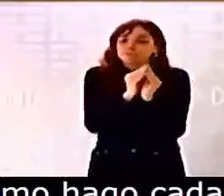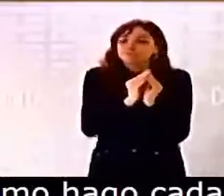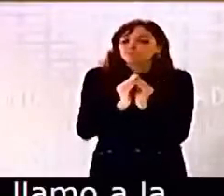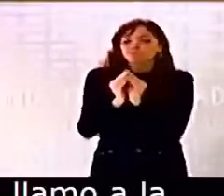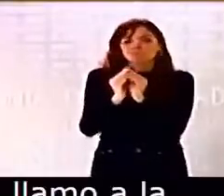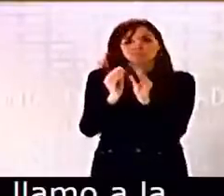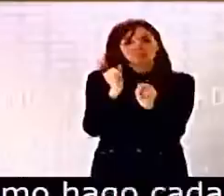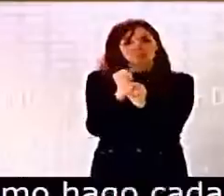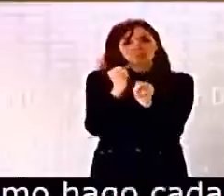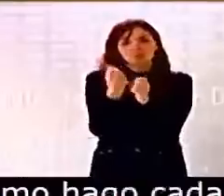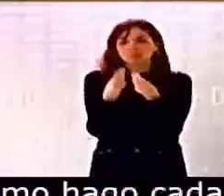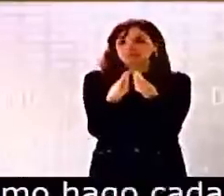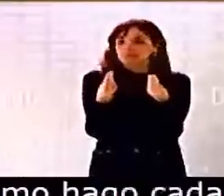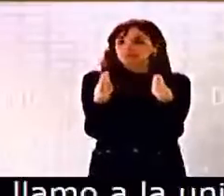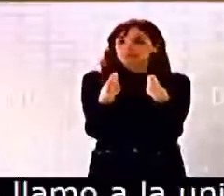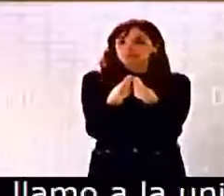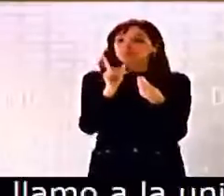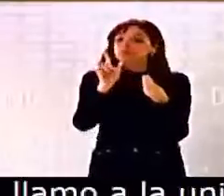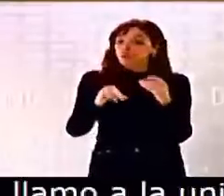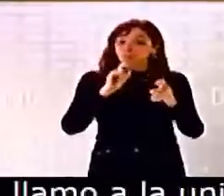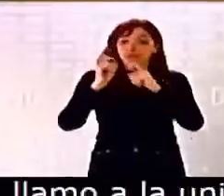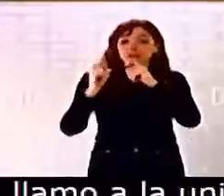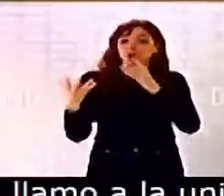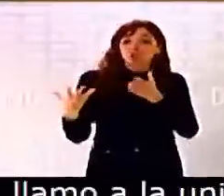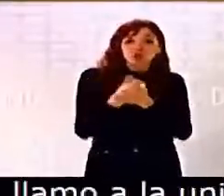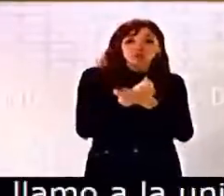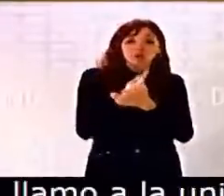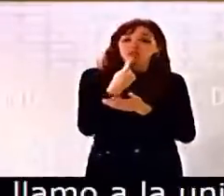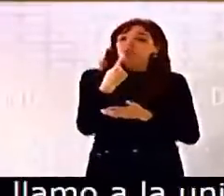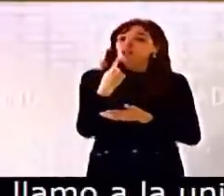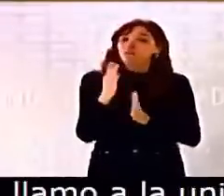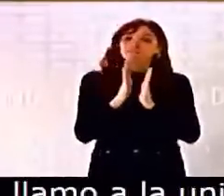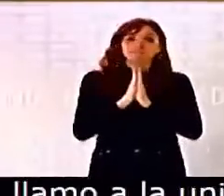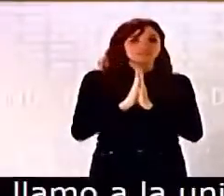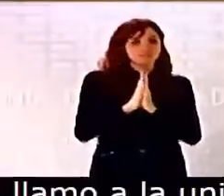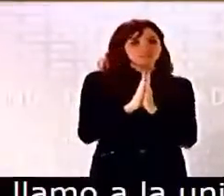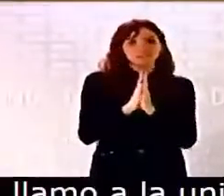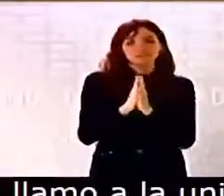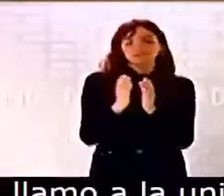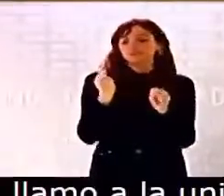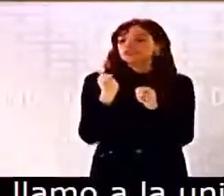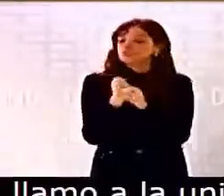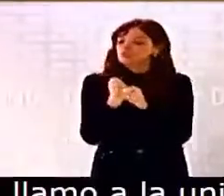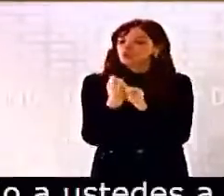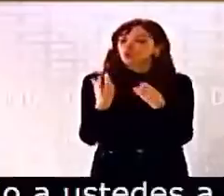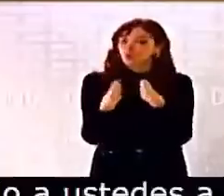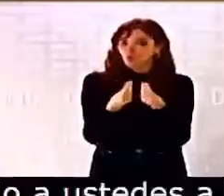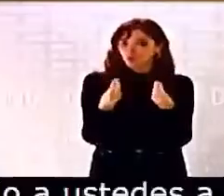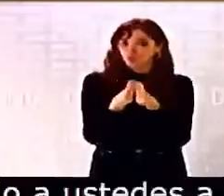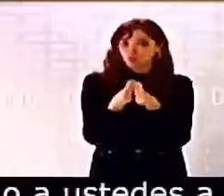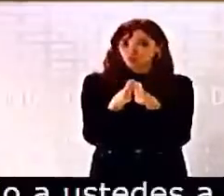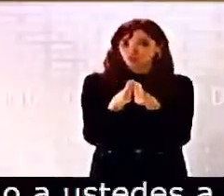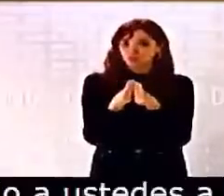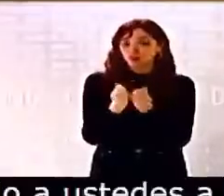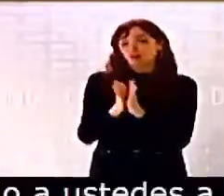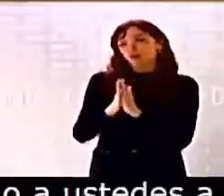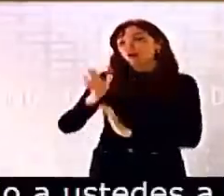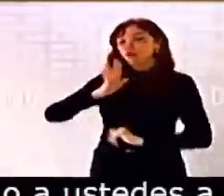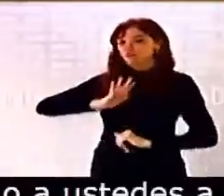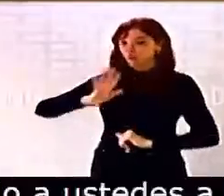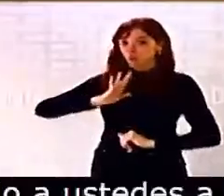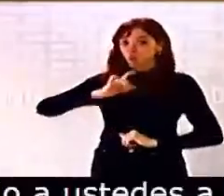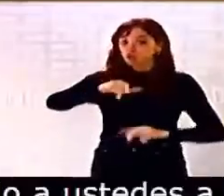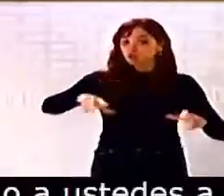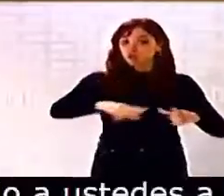prensa, apelo a ustedes a la unidad de acción. Por favor, no le quitemos a